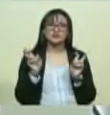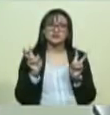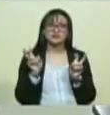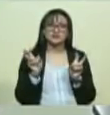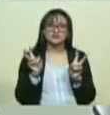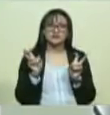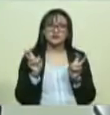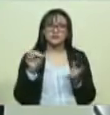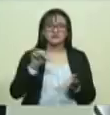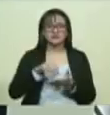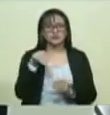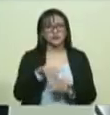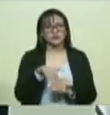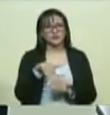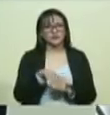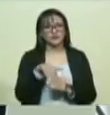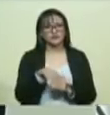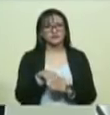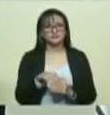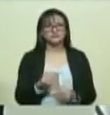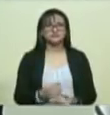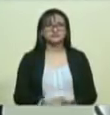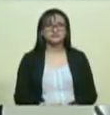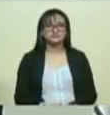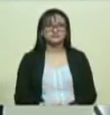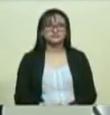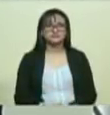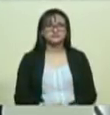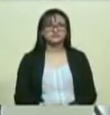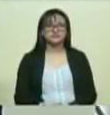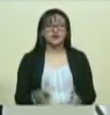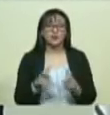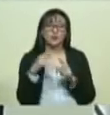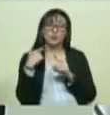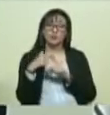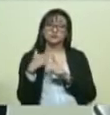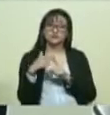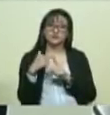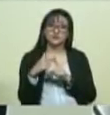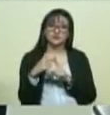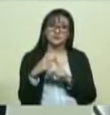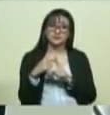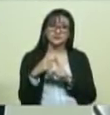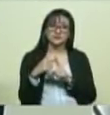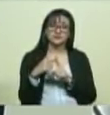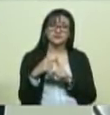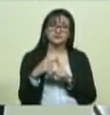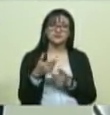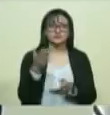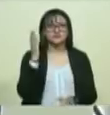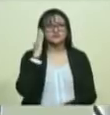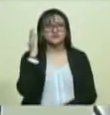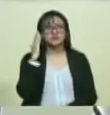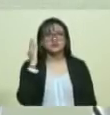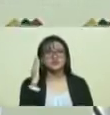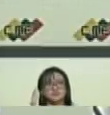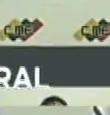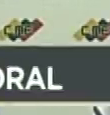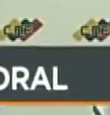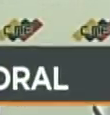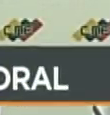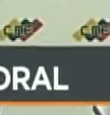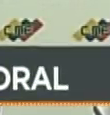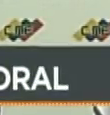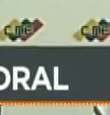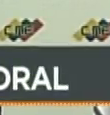del centro electoral. Ha sido una reunión positiva. Como saben, en la tarea de observación, el día